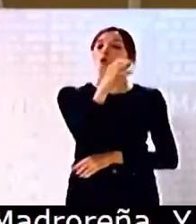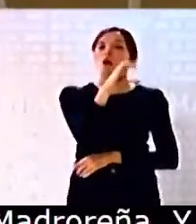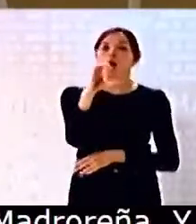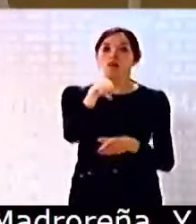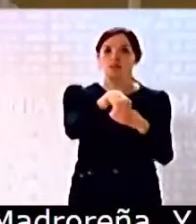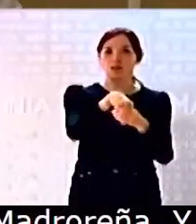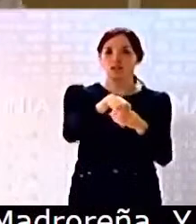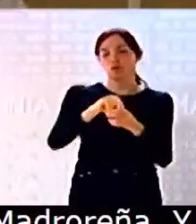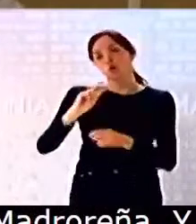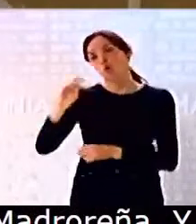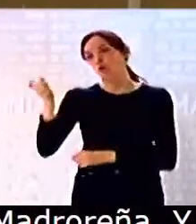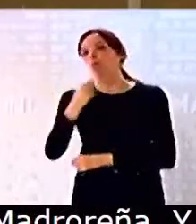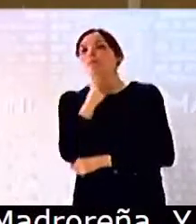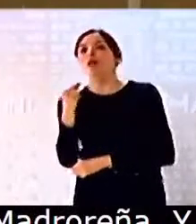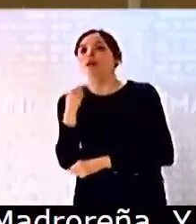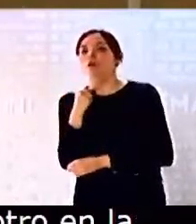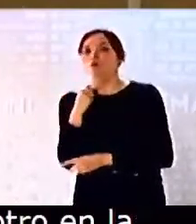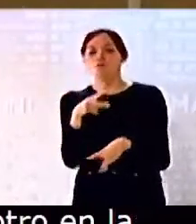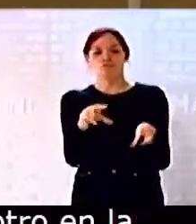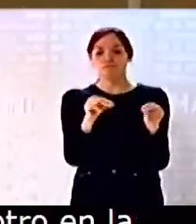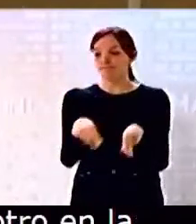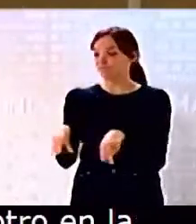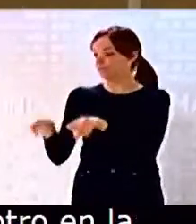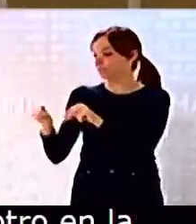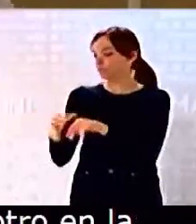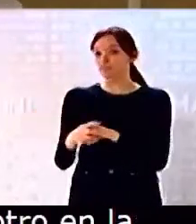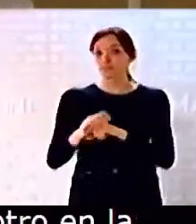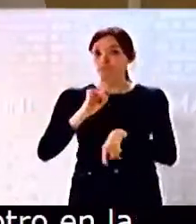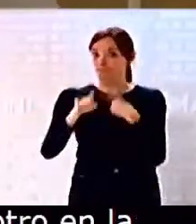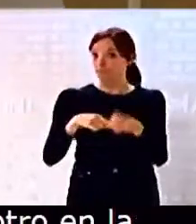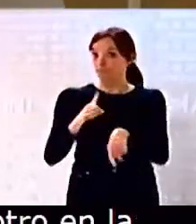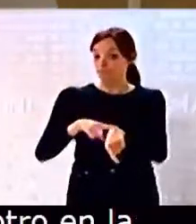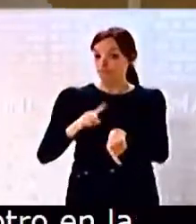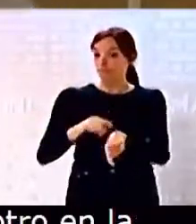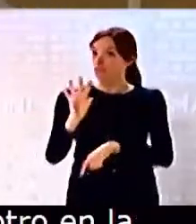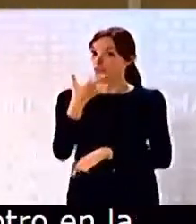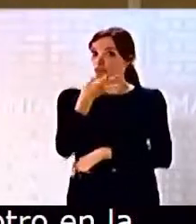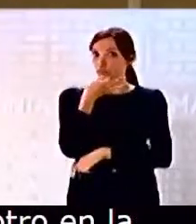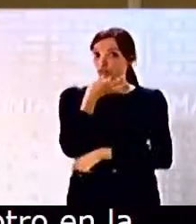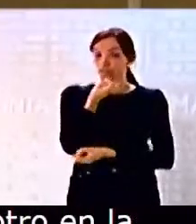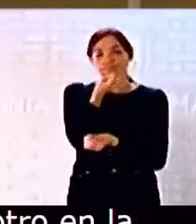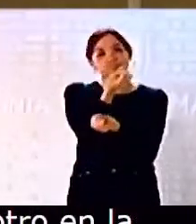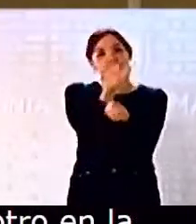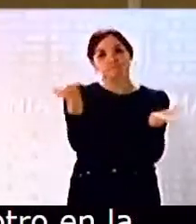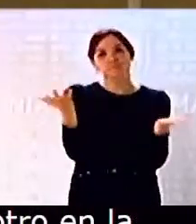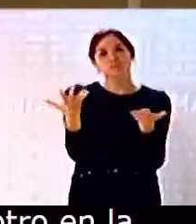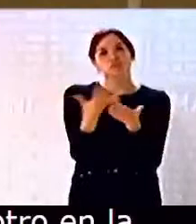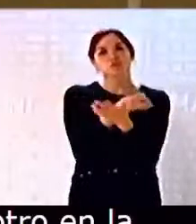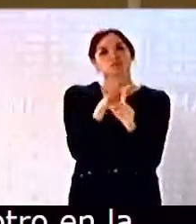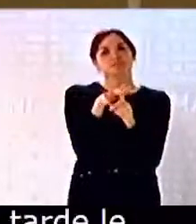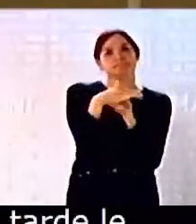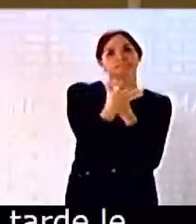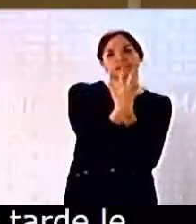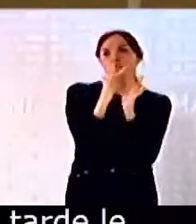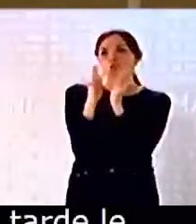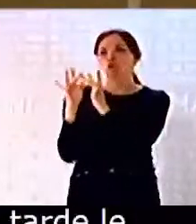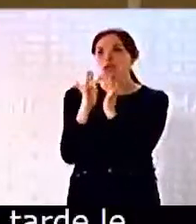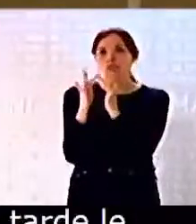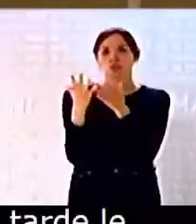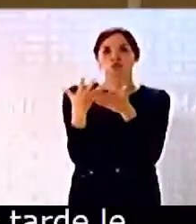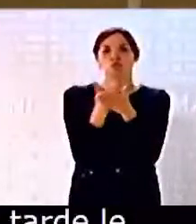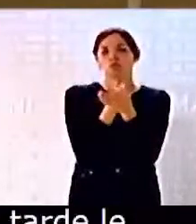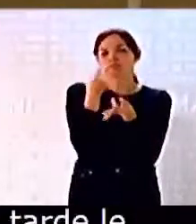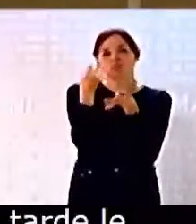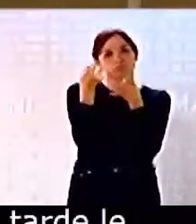de Badajoz. Ya digo, a partir de las 5 de la tarde le informarán de todos los casos y contactos de cada uno de estos